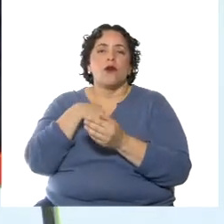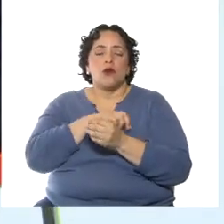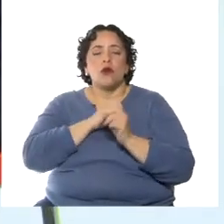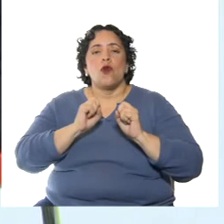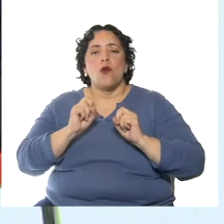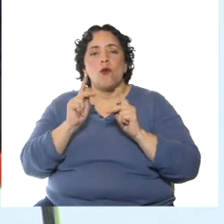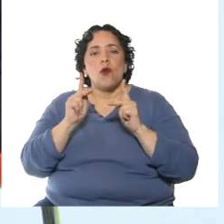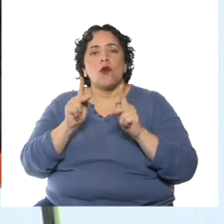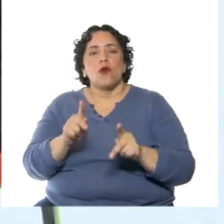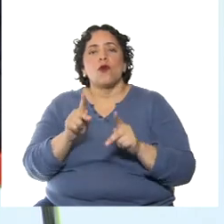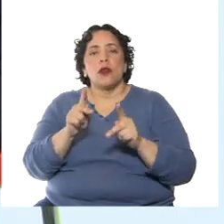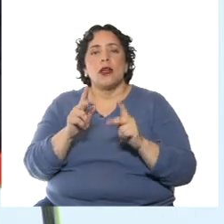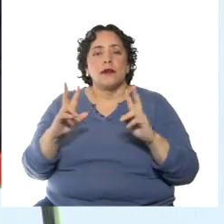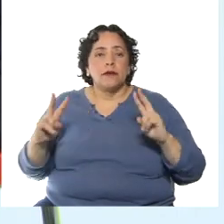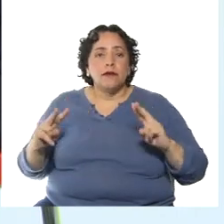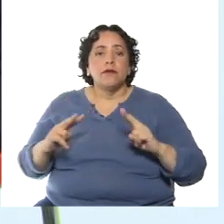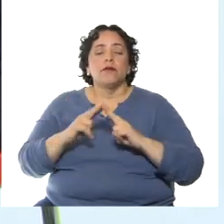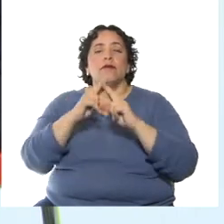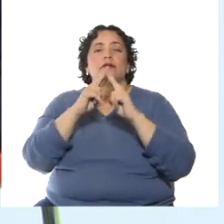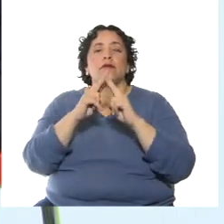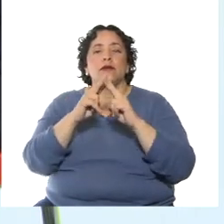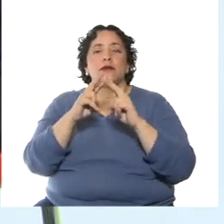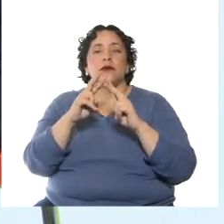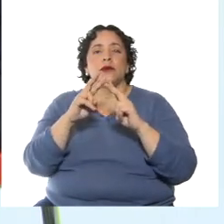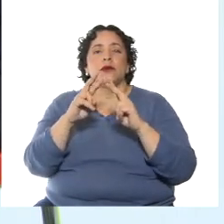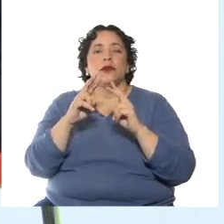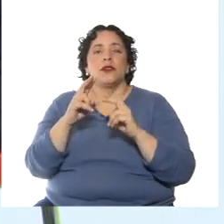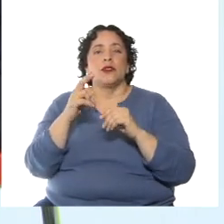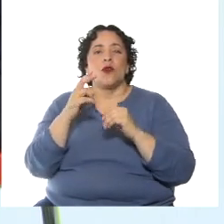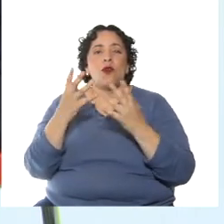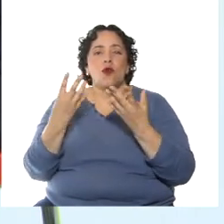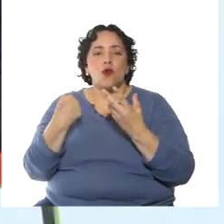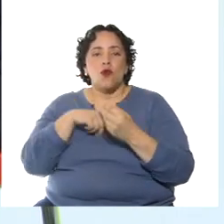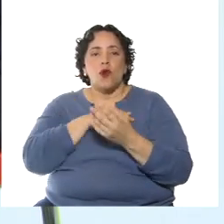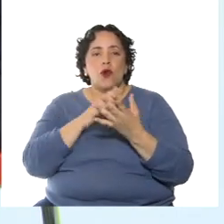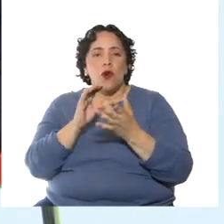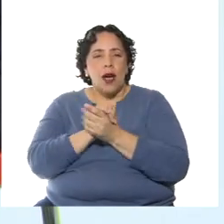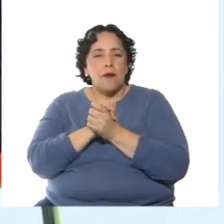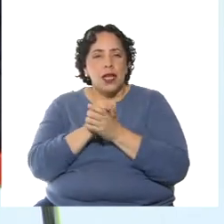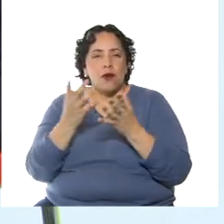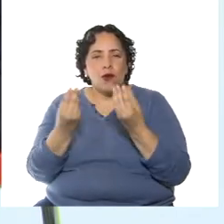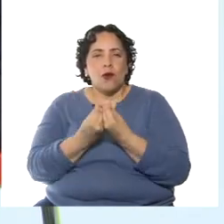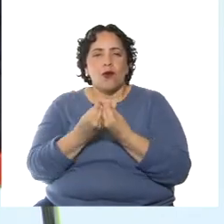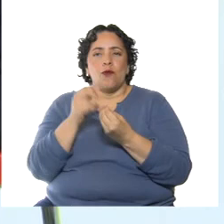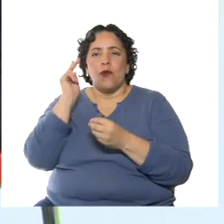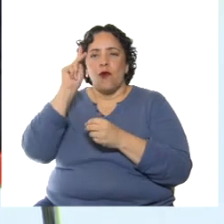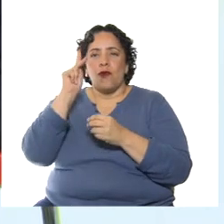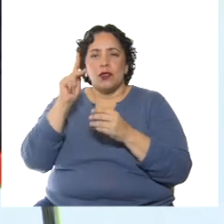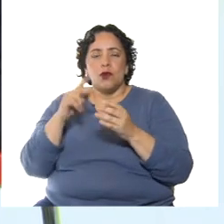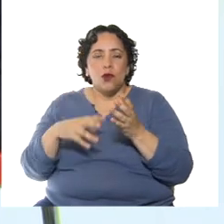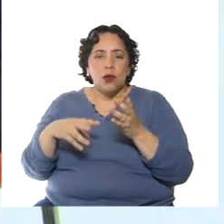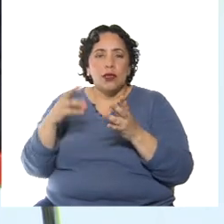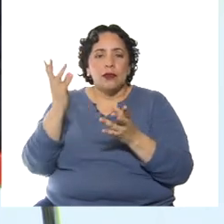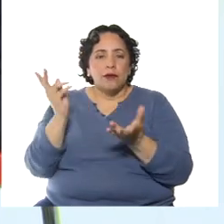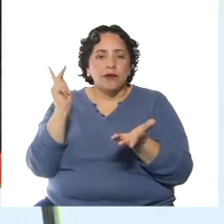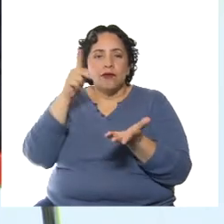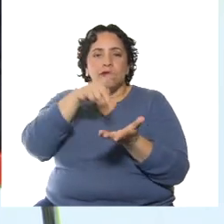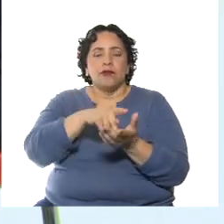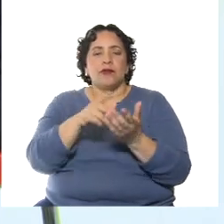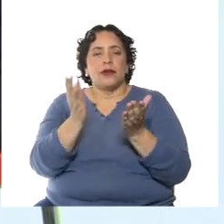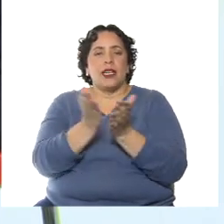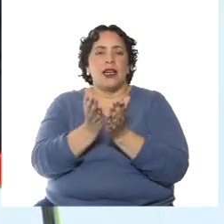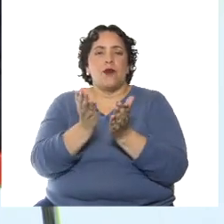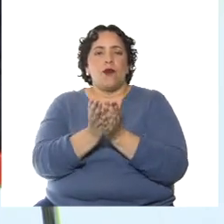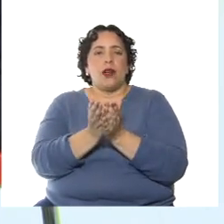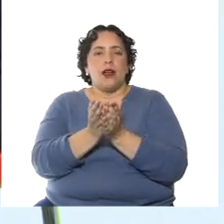la oportunidad de reencontrarnos nuevamente con nuestros compañeros, con los docentes, regresar al salón,